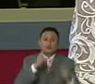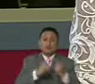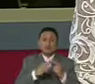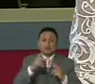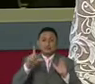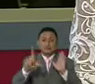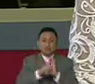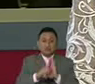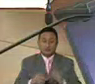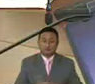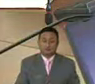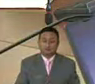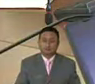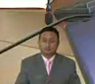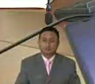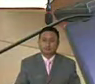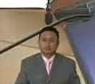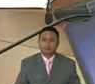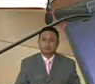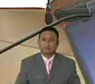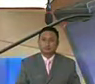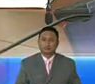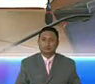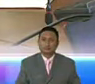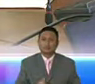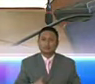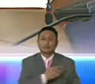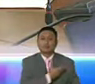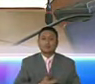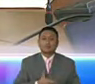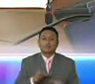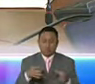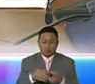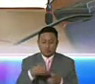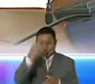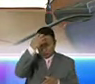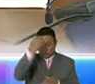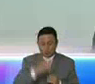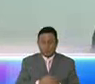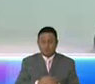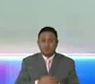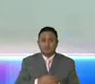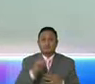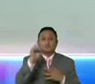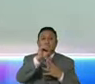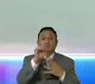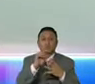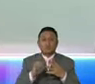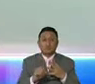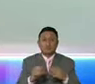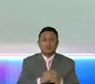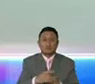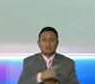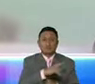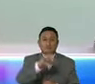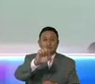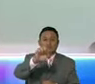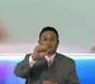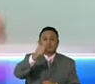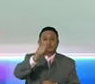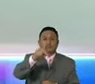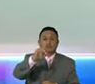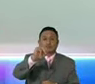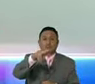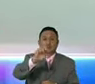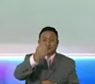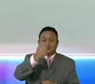leyes. El presidente de la Comisión de Educación, Cultura, Ciencia y Tecnología del Legislativo, Augusto Espinosa, explicó